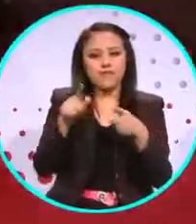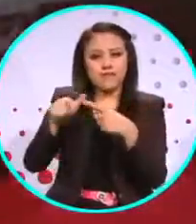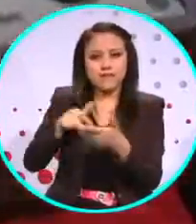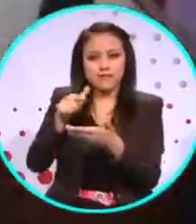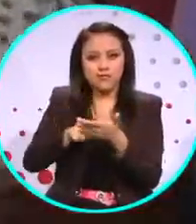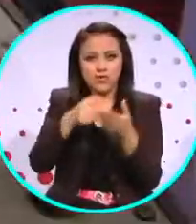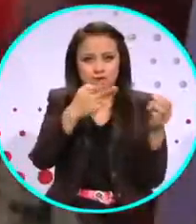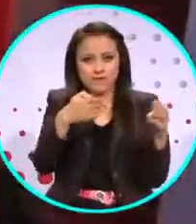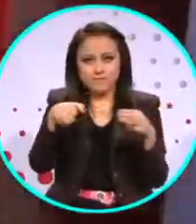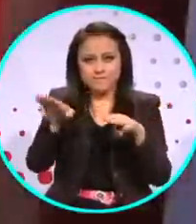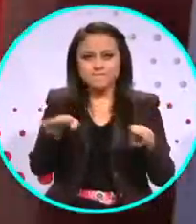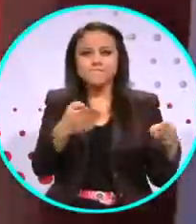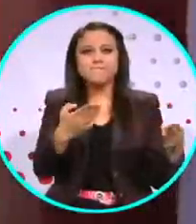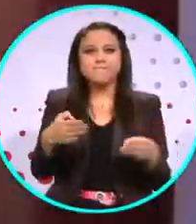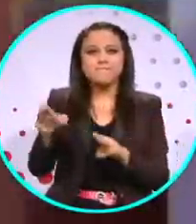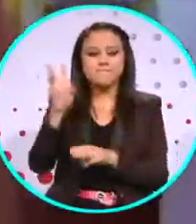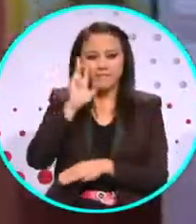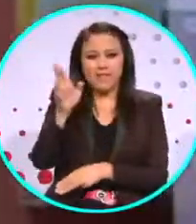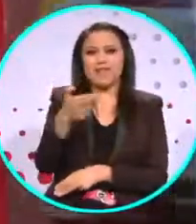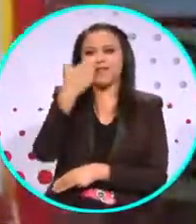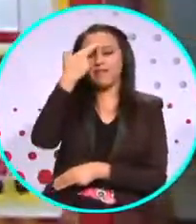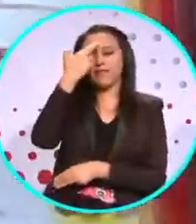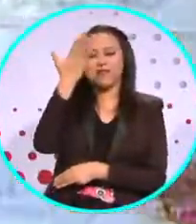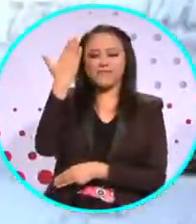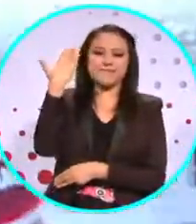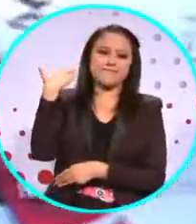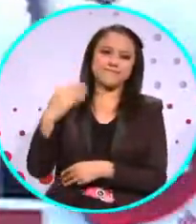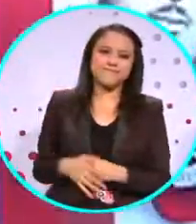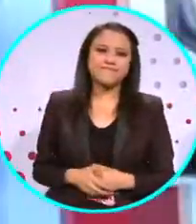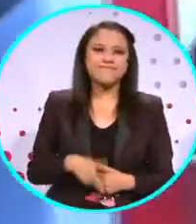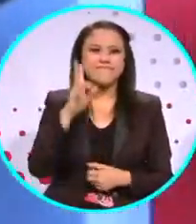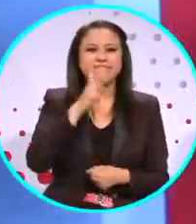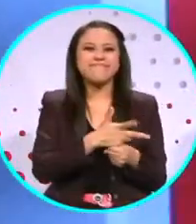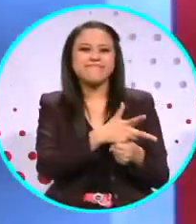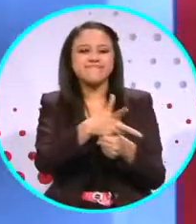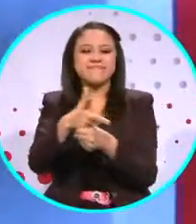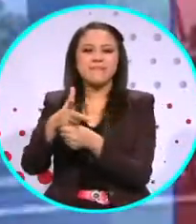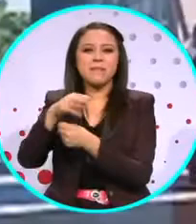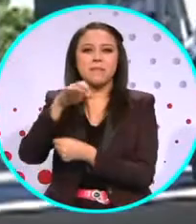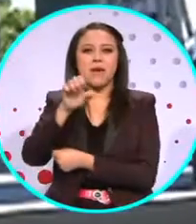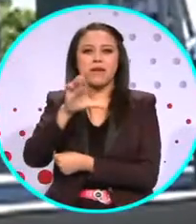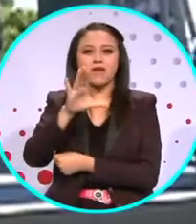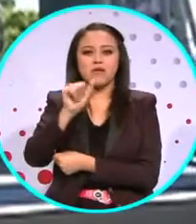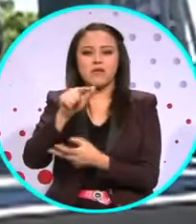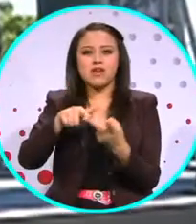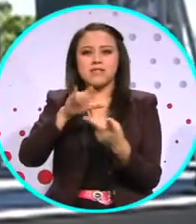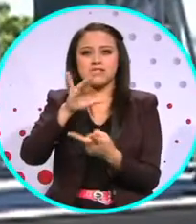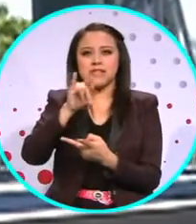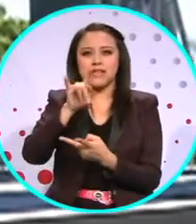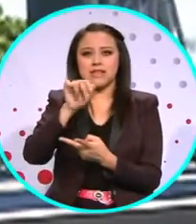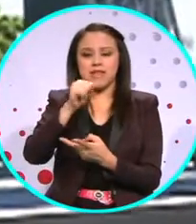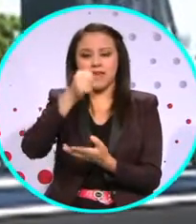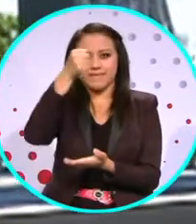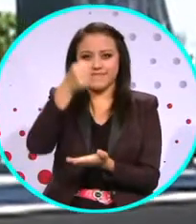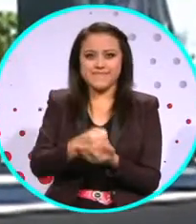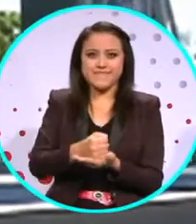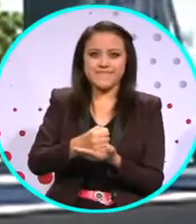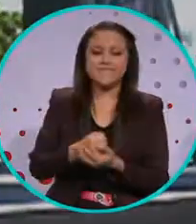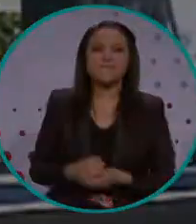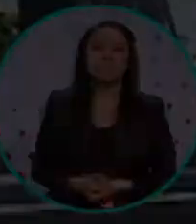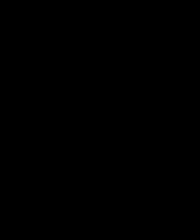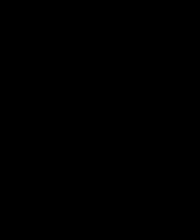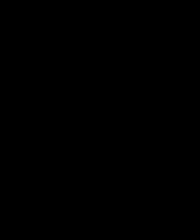antigua radioconsola. Nos remonta al pasado. Con imágenes de Michael Gagiola, Cintia López, a quien corresponda.